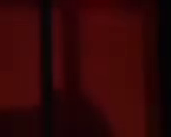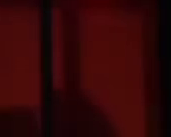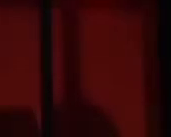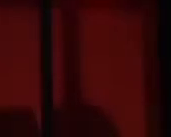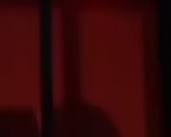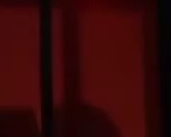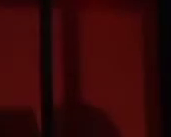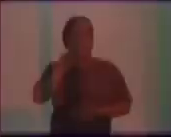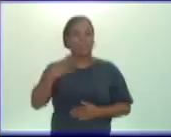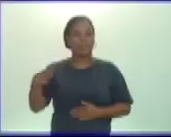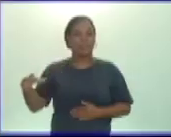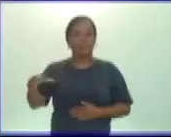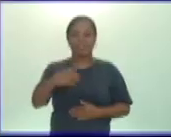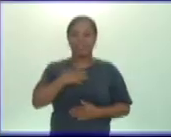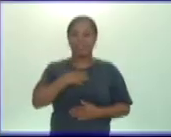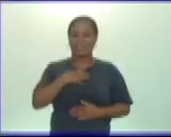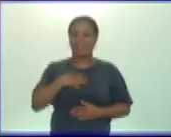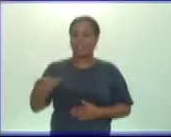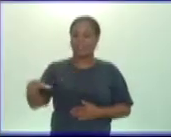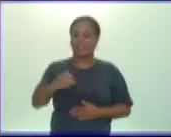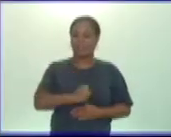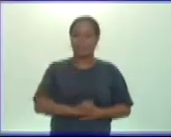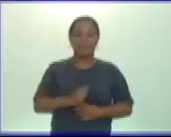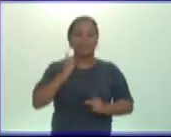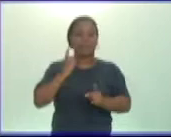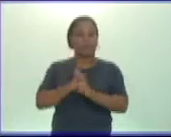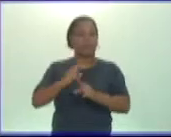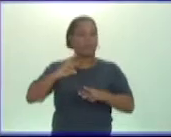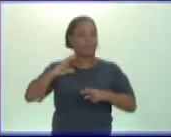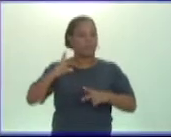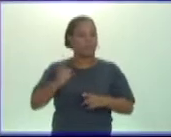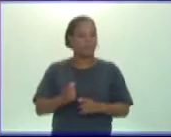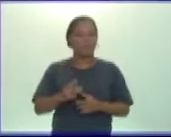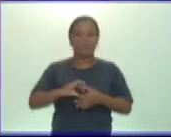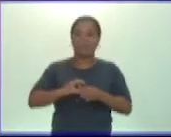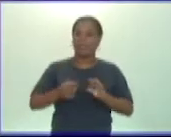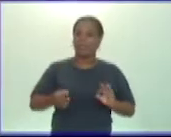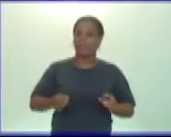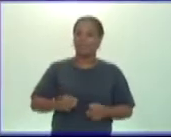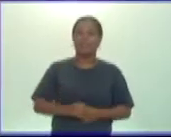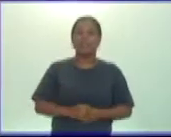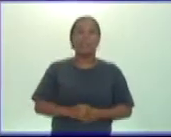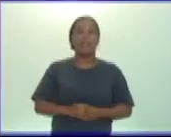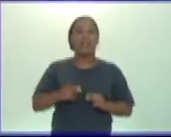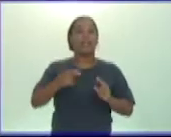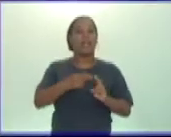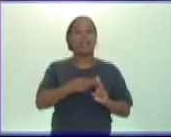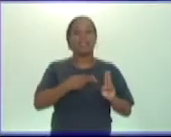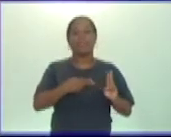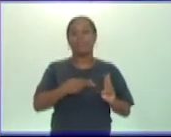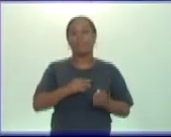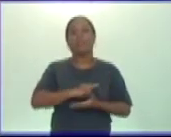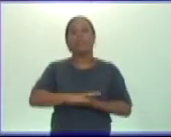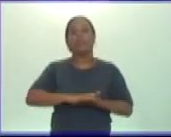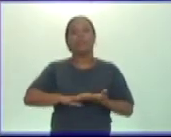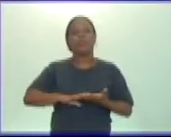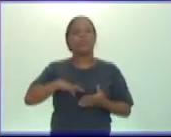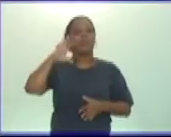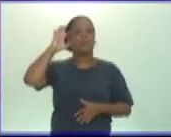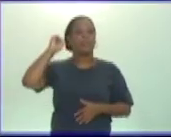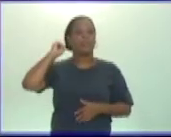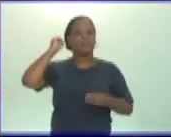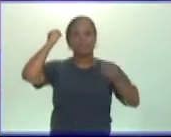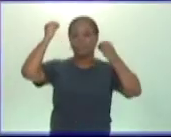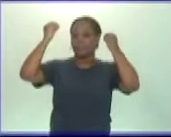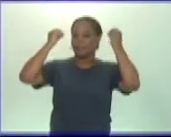Muy buenos días tengan todos y nos encontramos una vez más con la geografía, la asignatura que nos permite entender y comprender lo que pasa en el